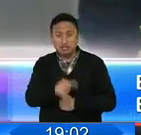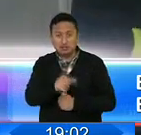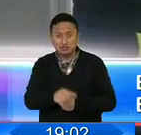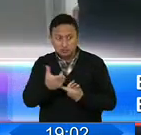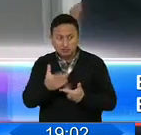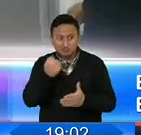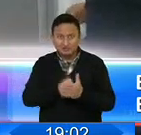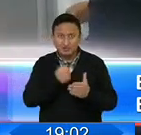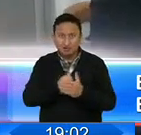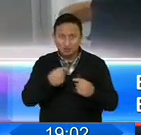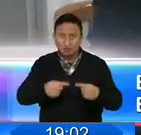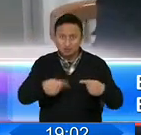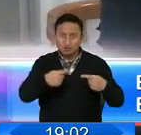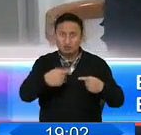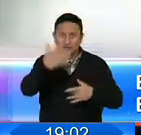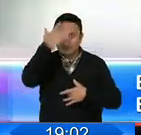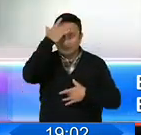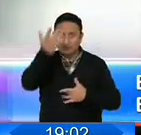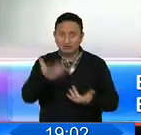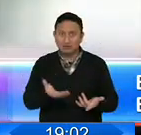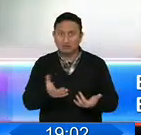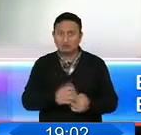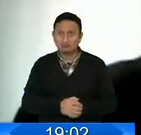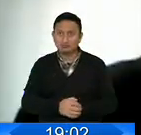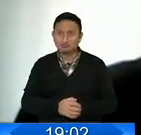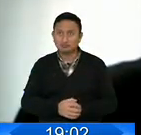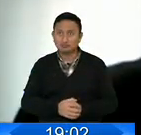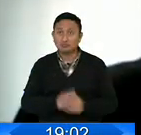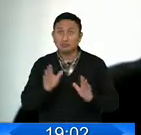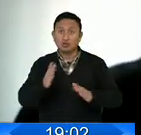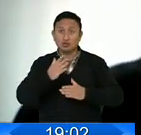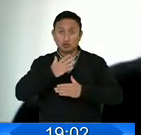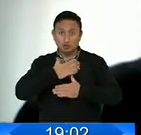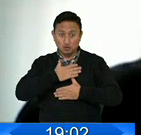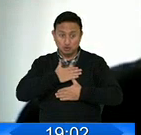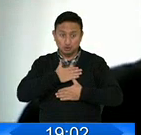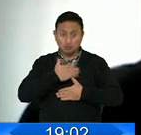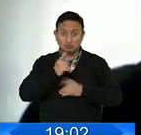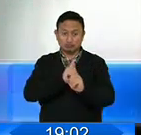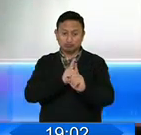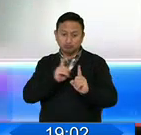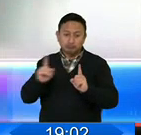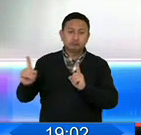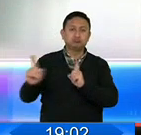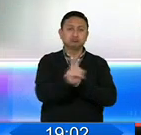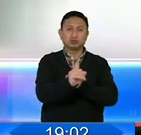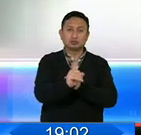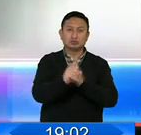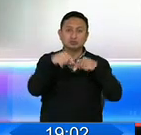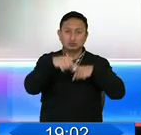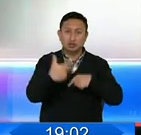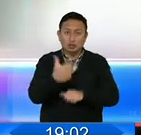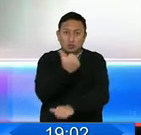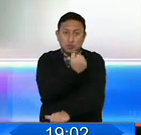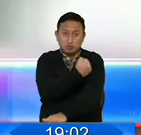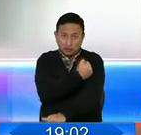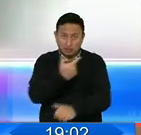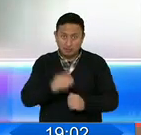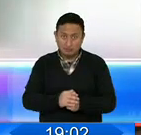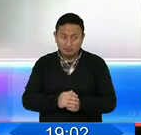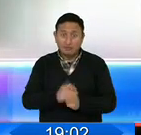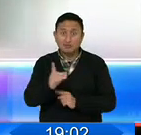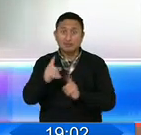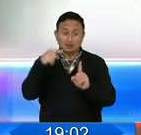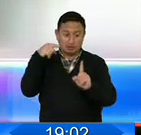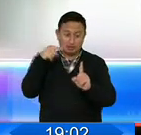trabajado arduamente durante la pandemia. Porque el momento en que yo me salto la fila y yo accedo a una vacuna, estoy